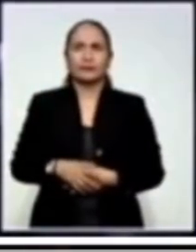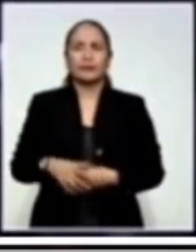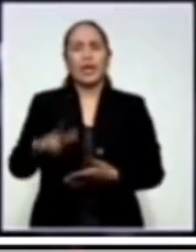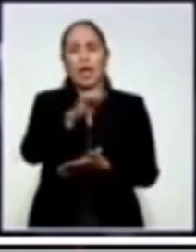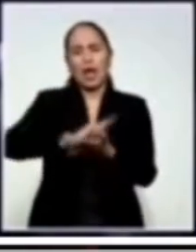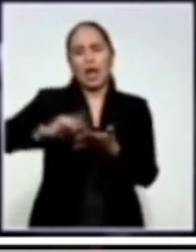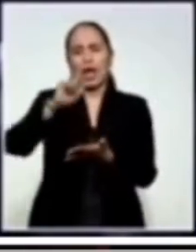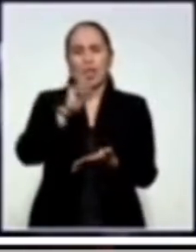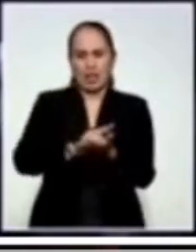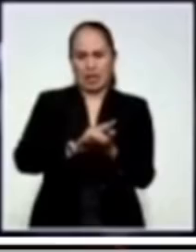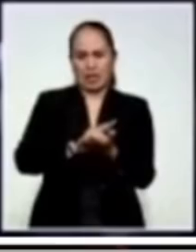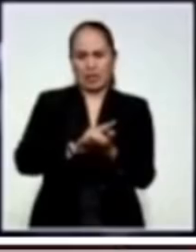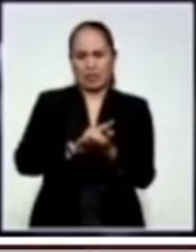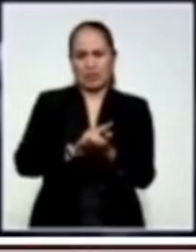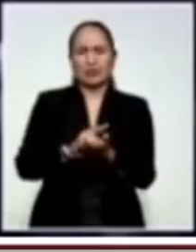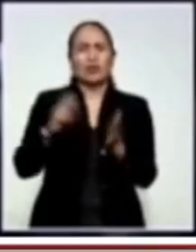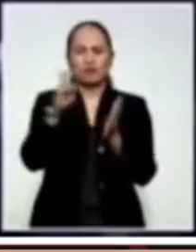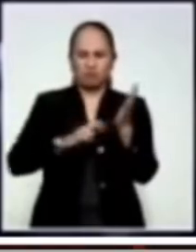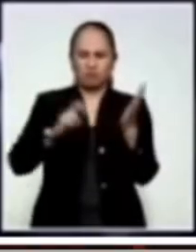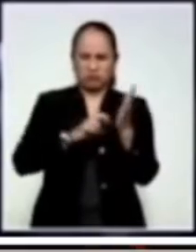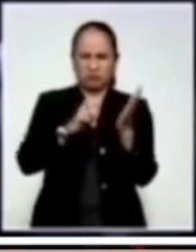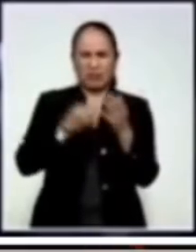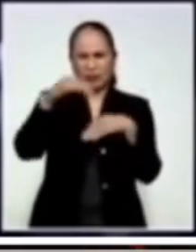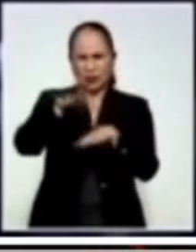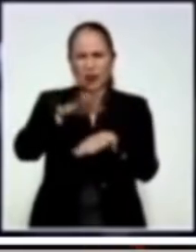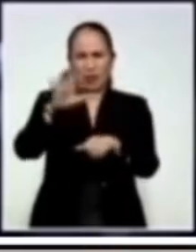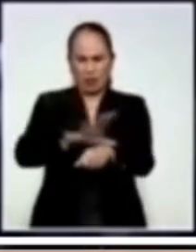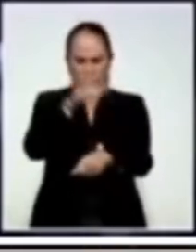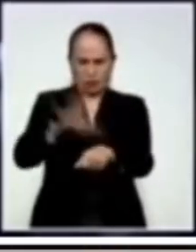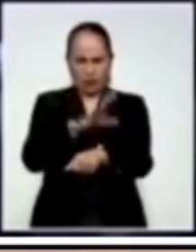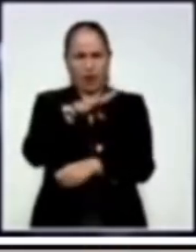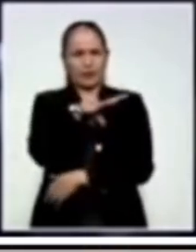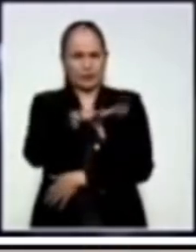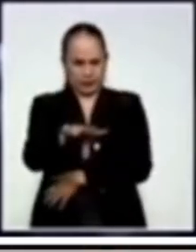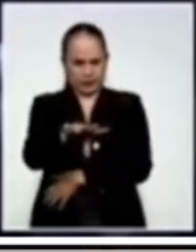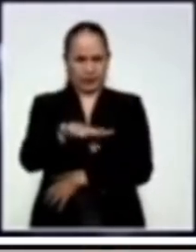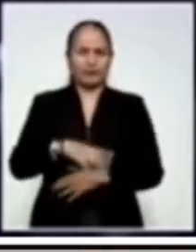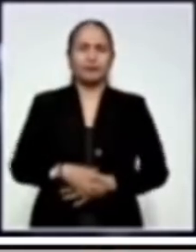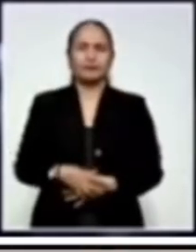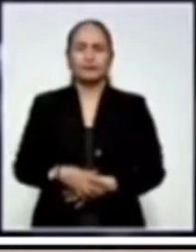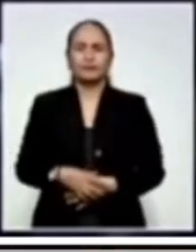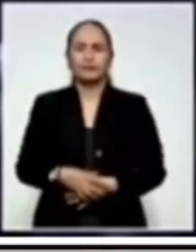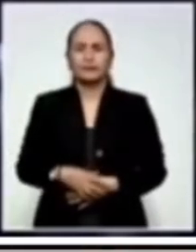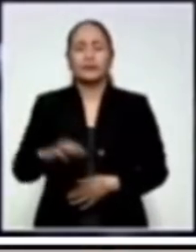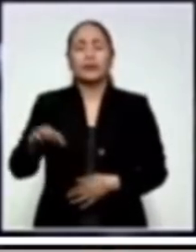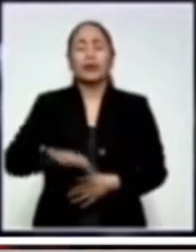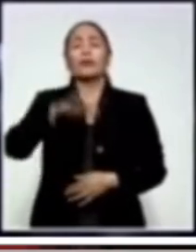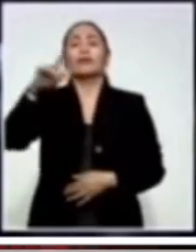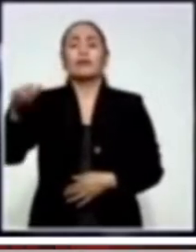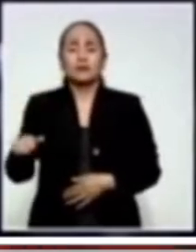industria eléctrica, esta reforma a la energía eléctrica, y surgen estos llamados a señalar a